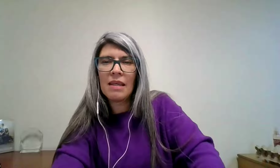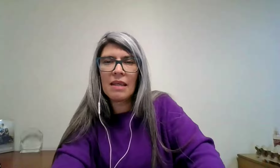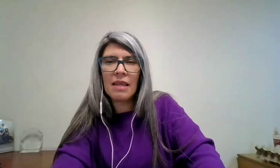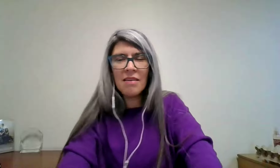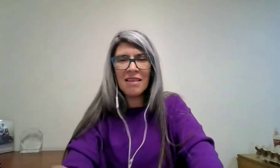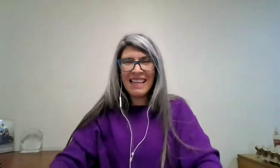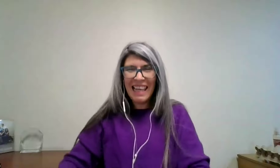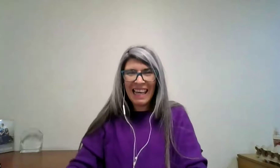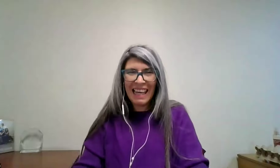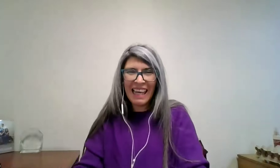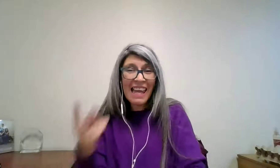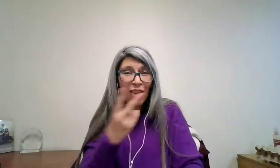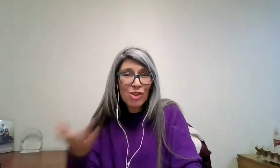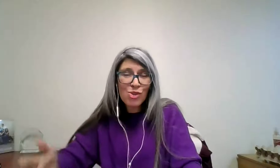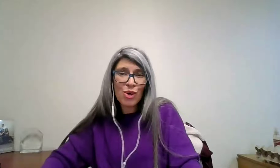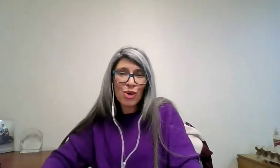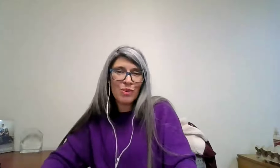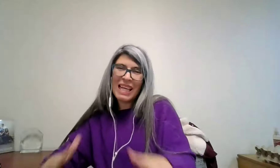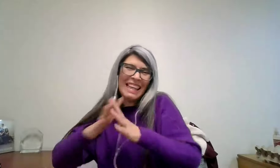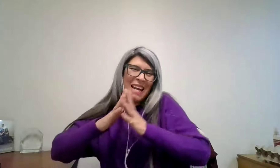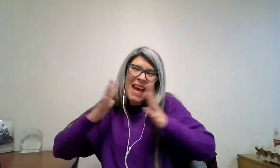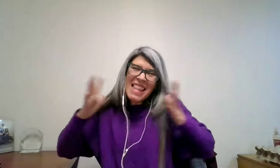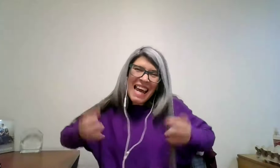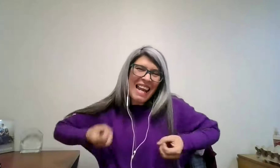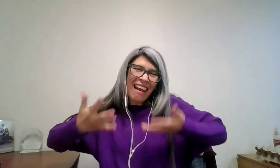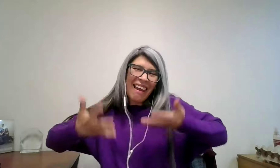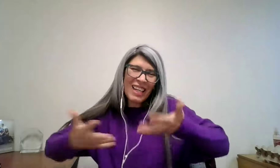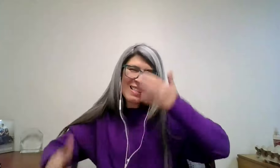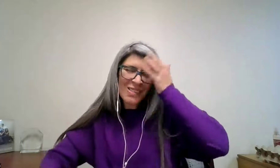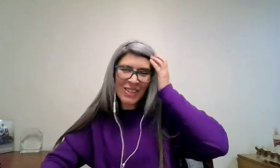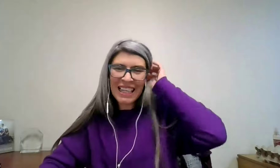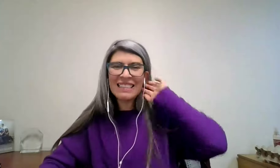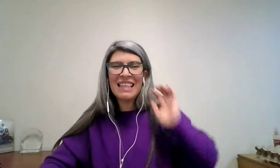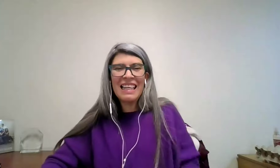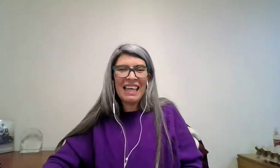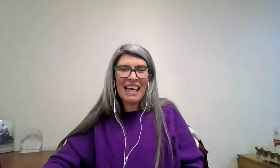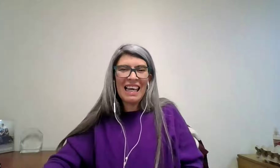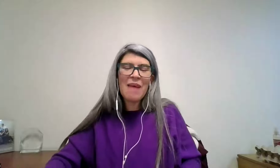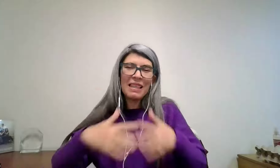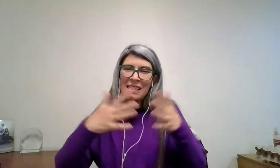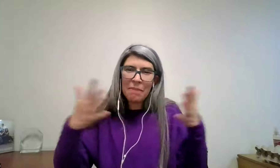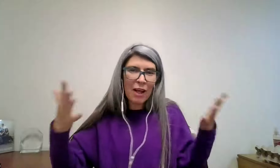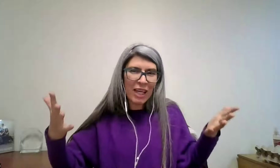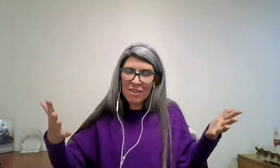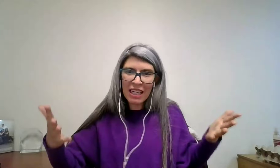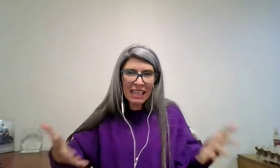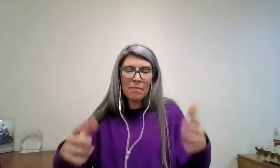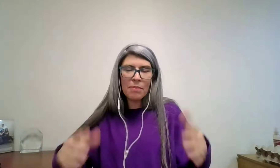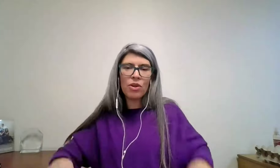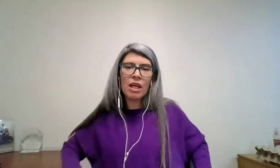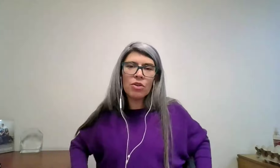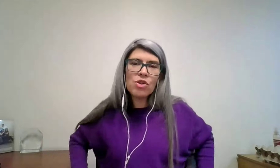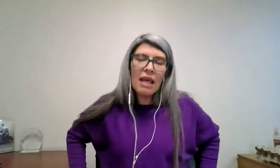espérenme aquí. Ellas dos son unas tremendas narradoras sordas, han participado en